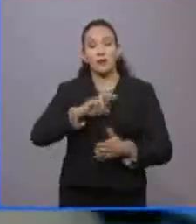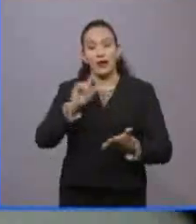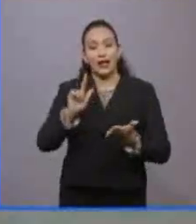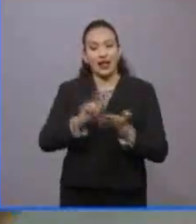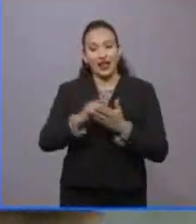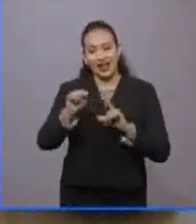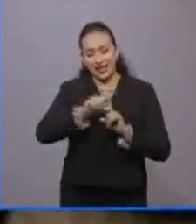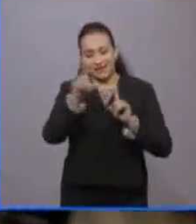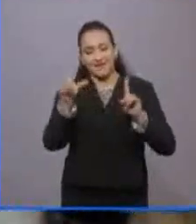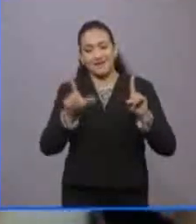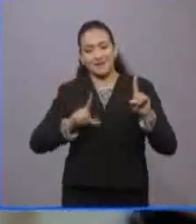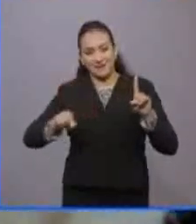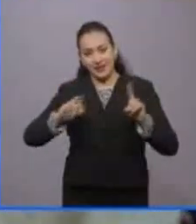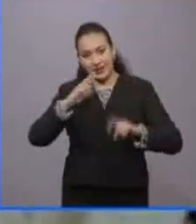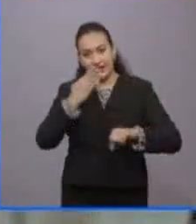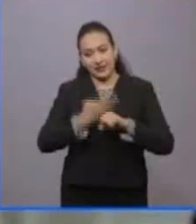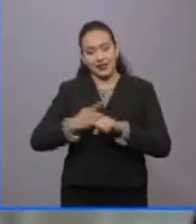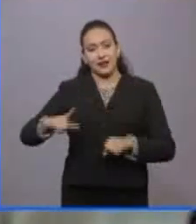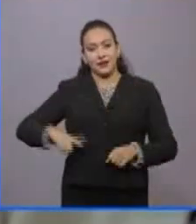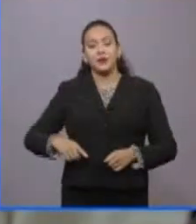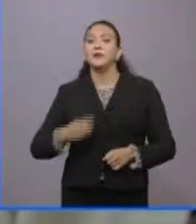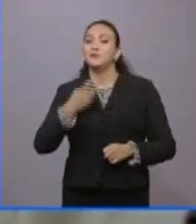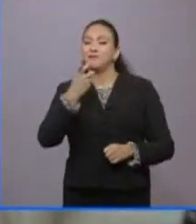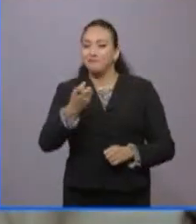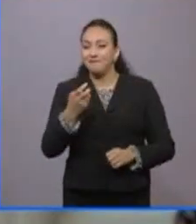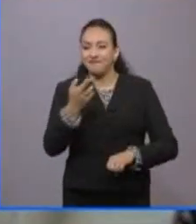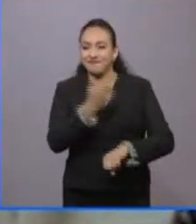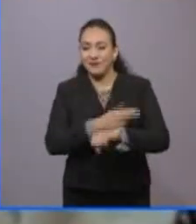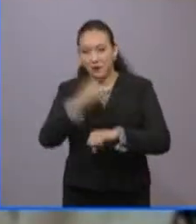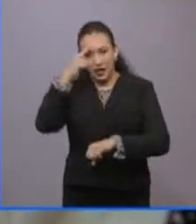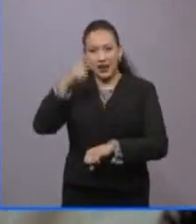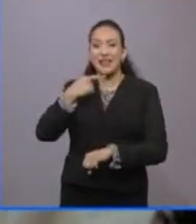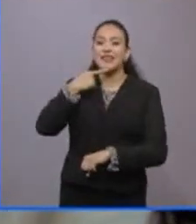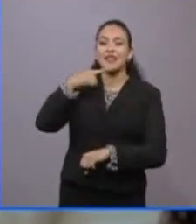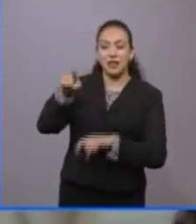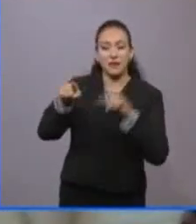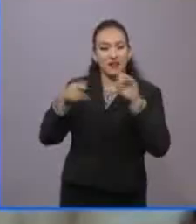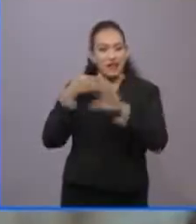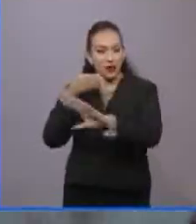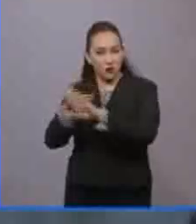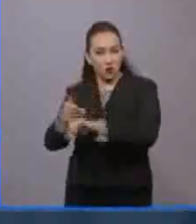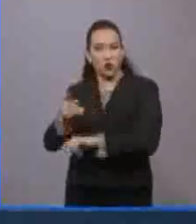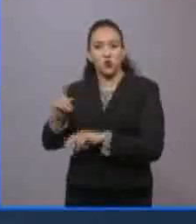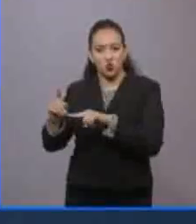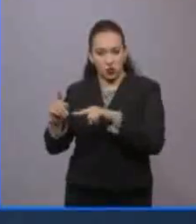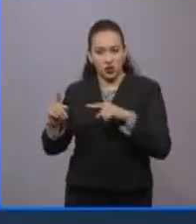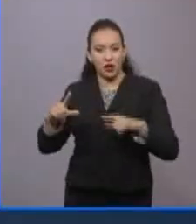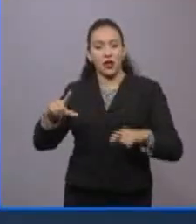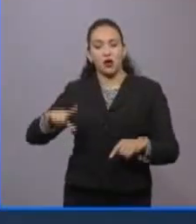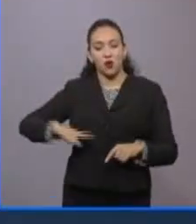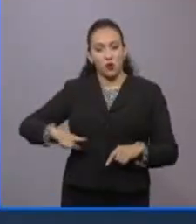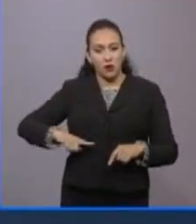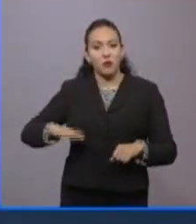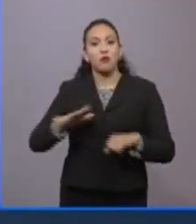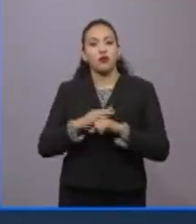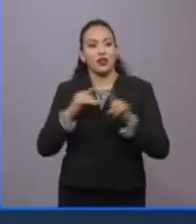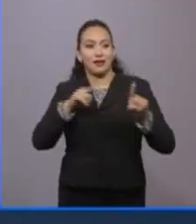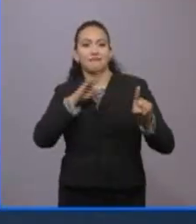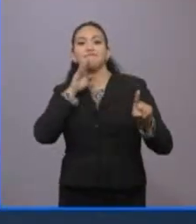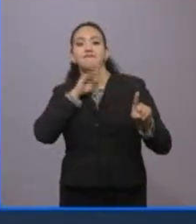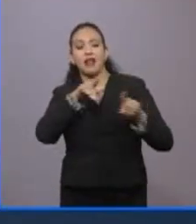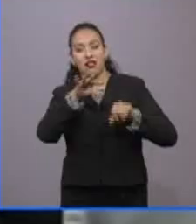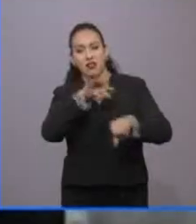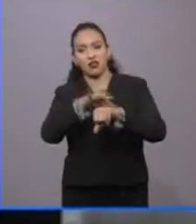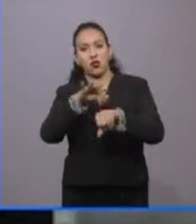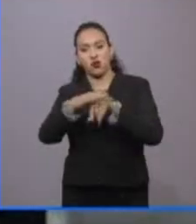Patrimonial del Estado. Por ello, la vía procedente para demandar la responsabilidad patrimonial del Estado por el actuar negligente de los